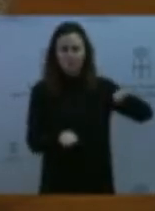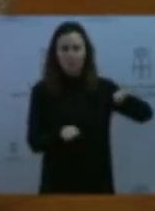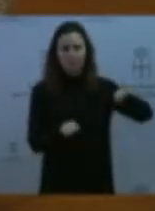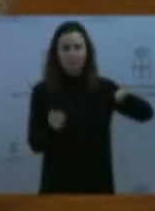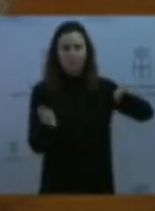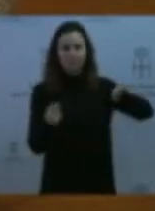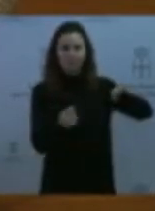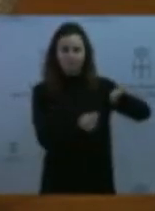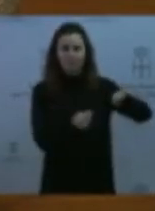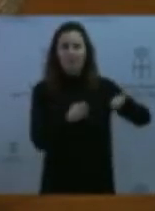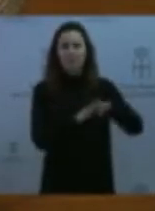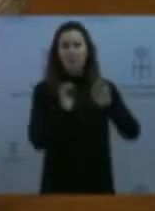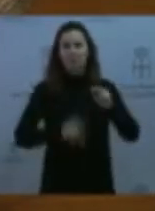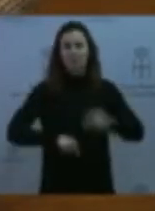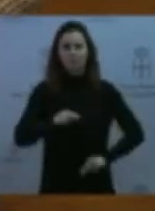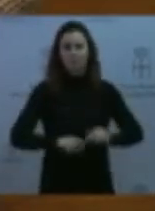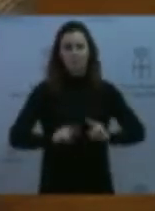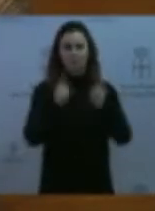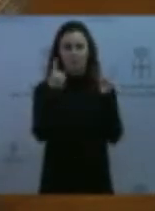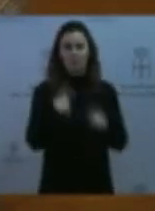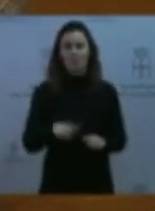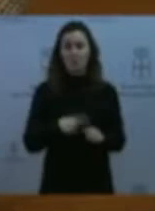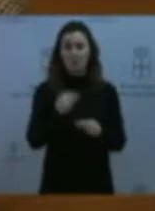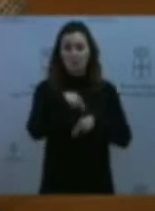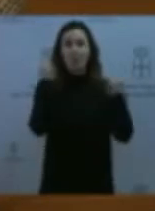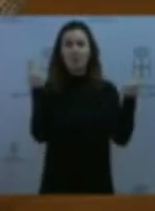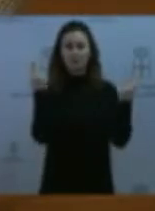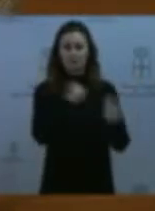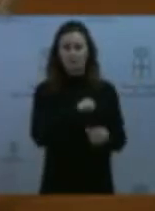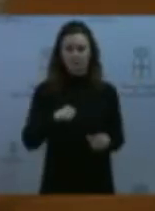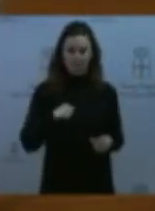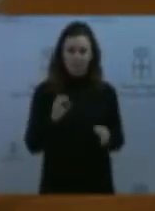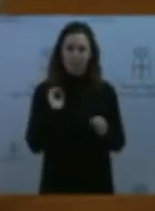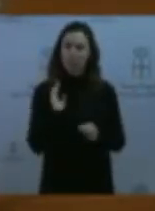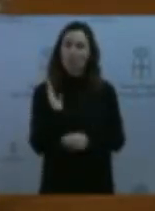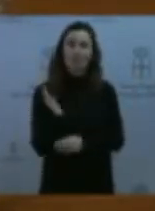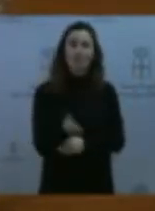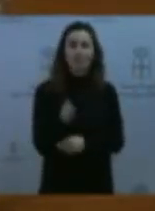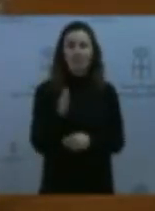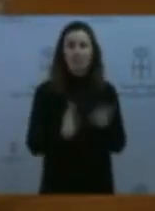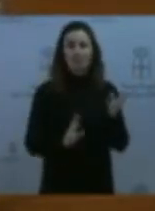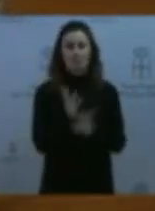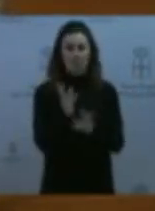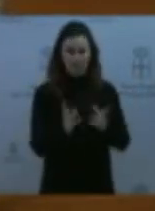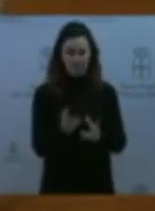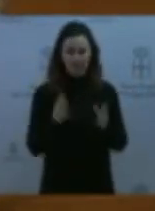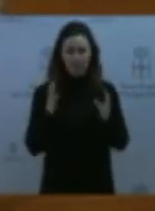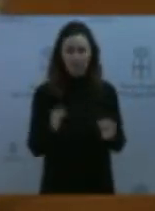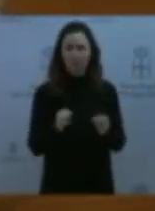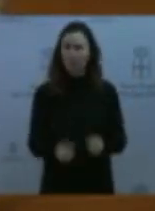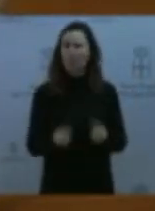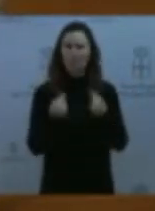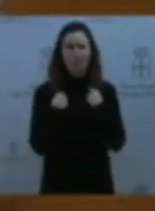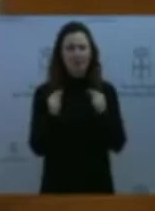privados afectados por los incendios forestales, sobre las pérdidas ambientales y sus consecuencias. Muchas actividades profesionales, muchas,